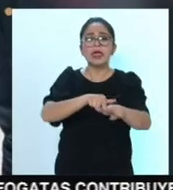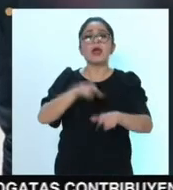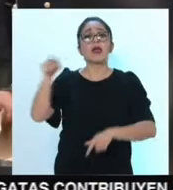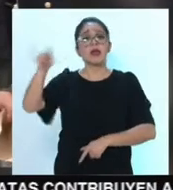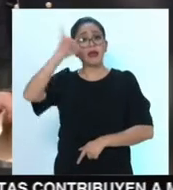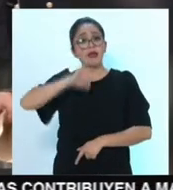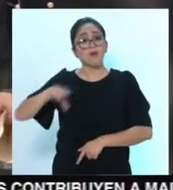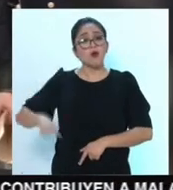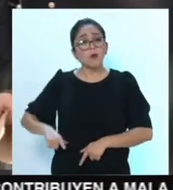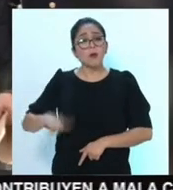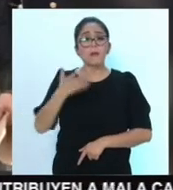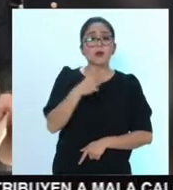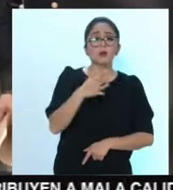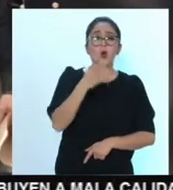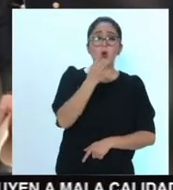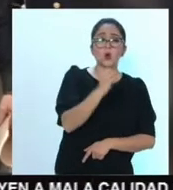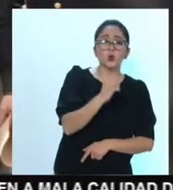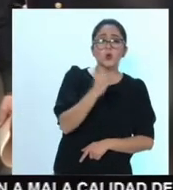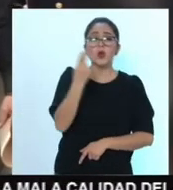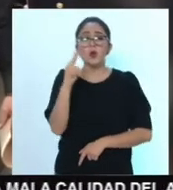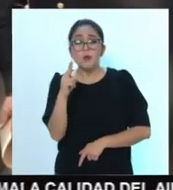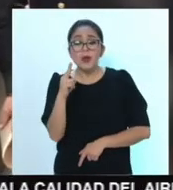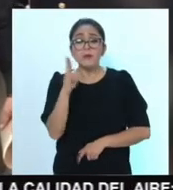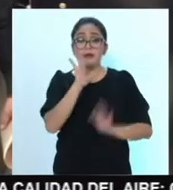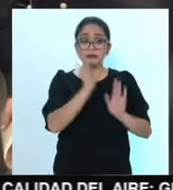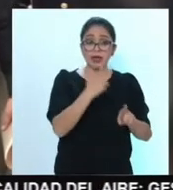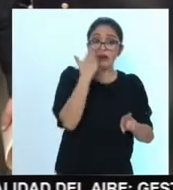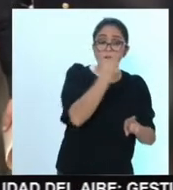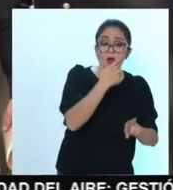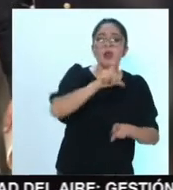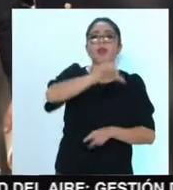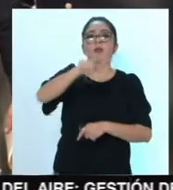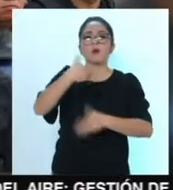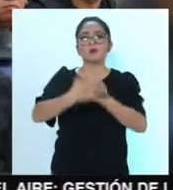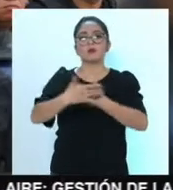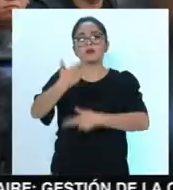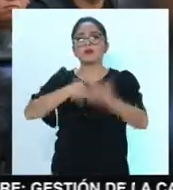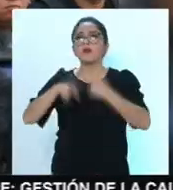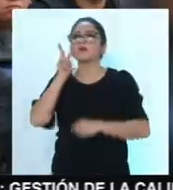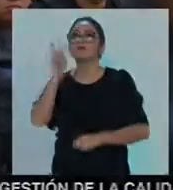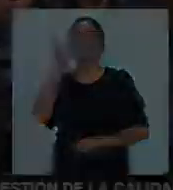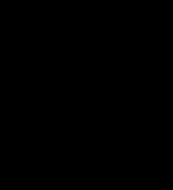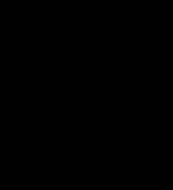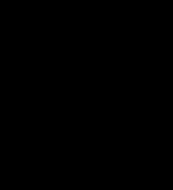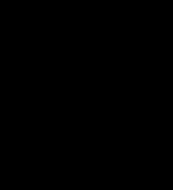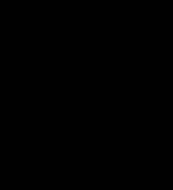regresará entre octubre y noviembre para supervisar las mejoras que se harán.